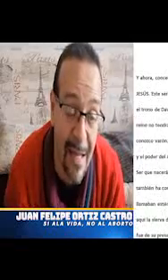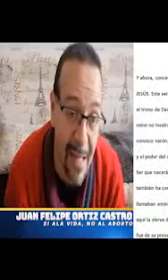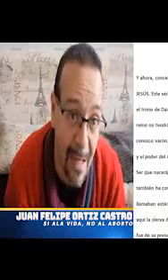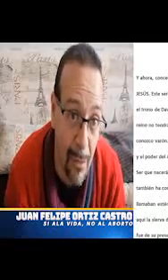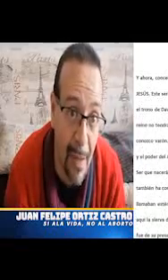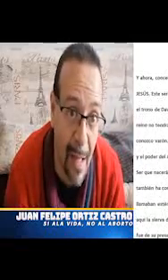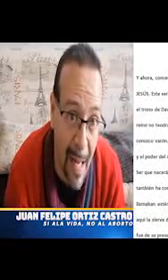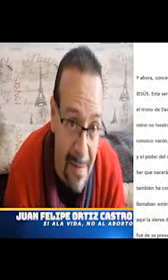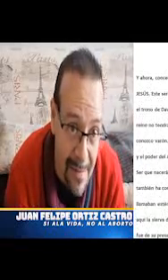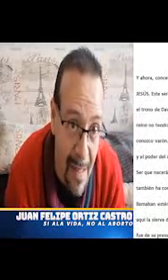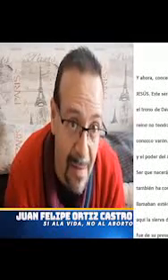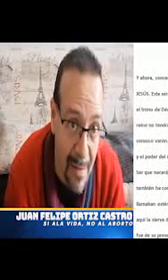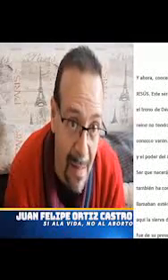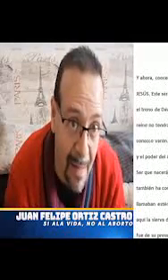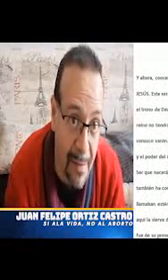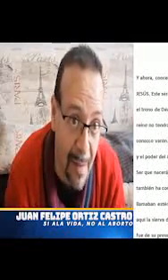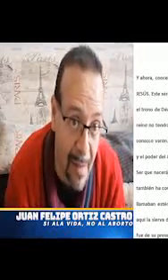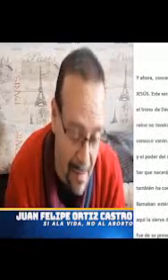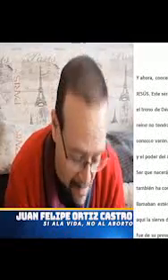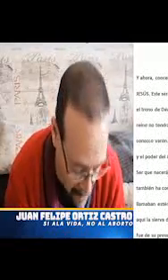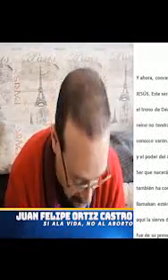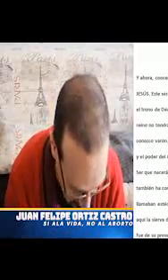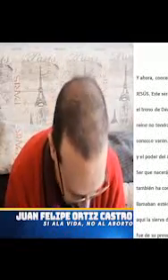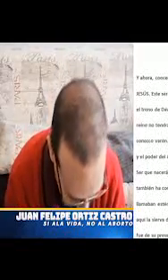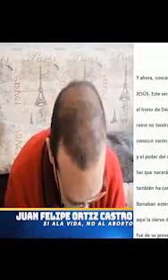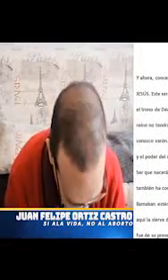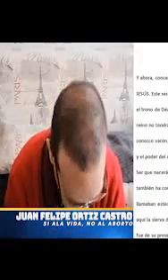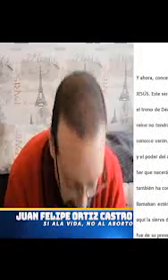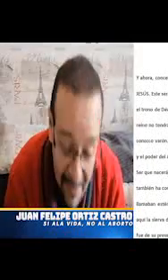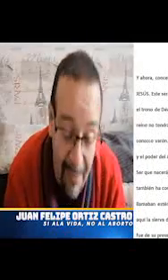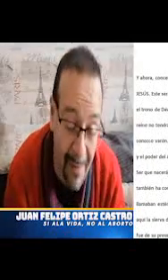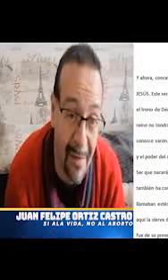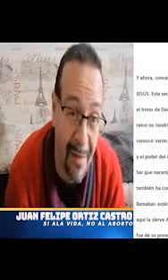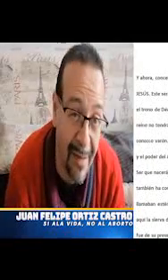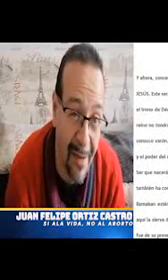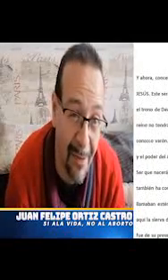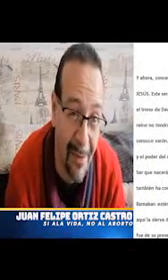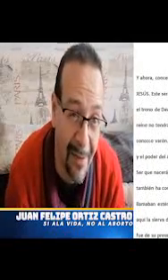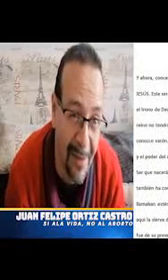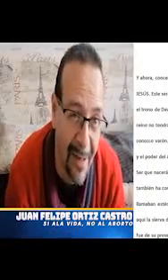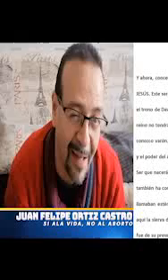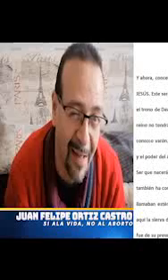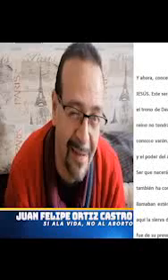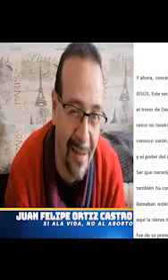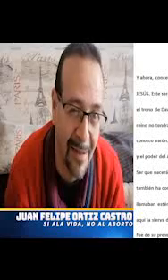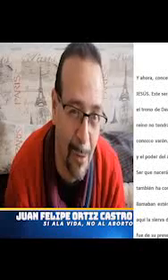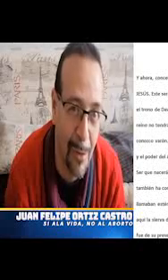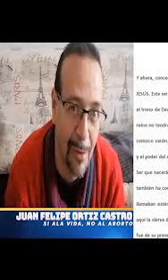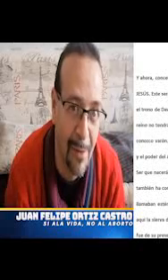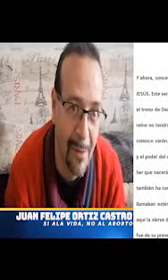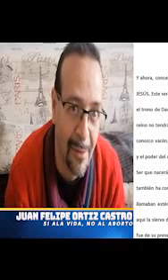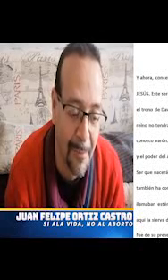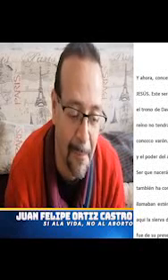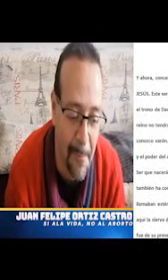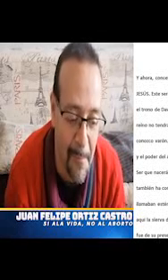Has hallado gracia delante de Dios. He hallado la gracia, el